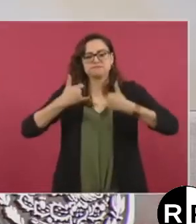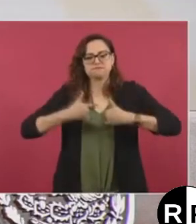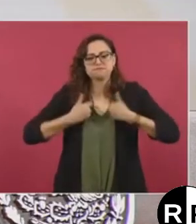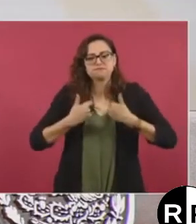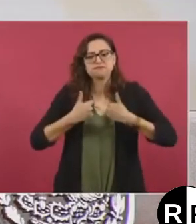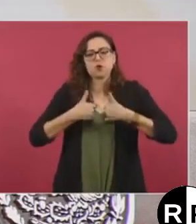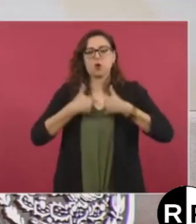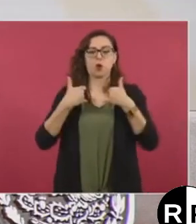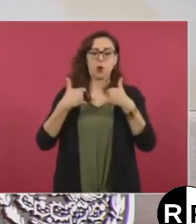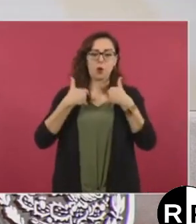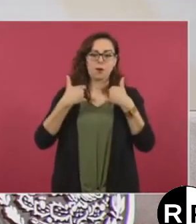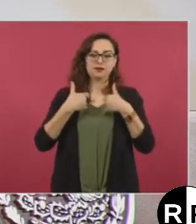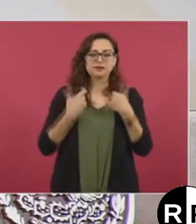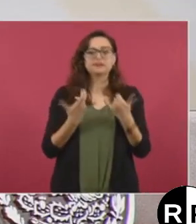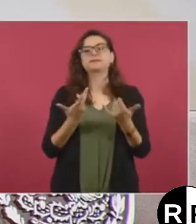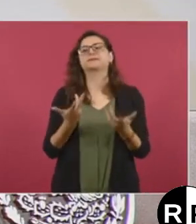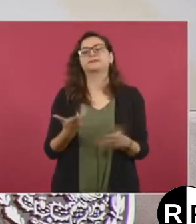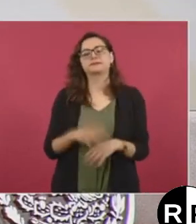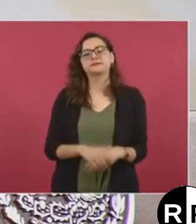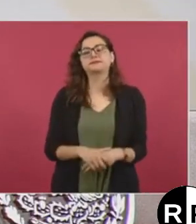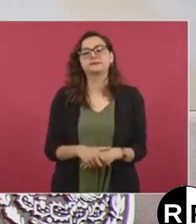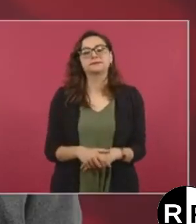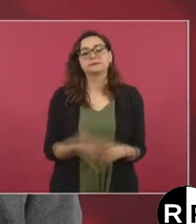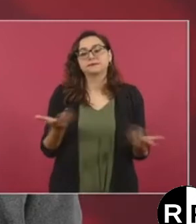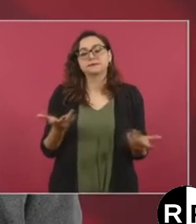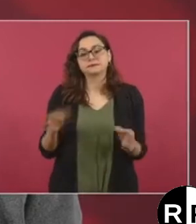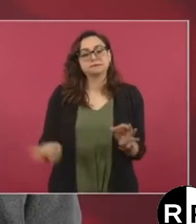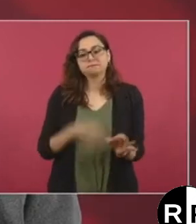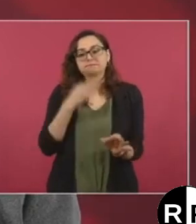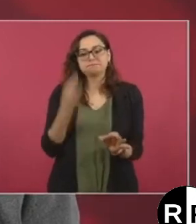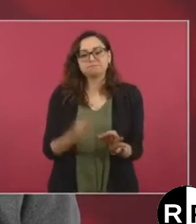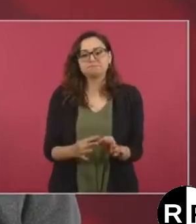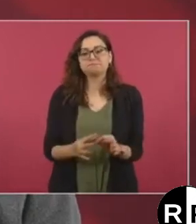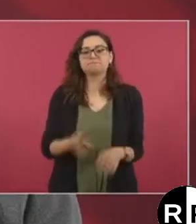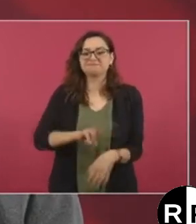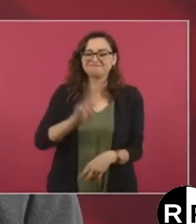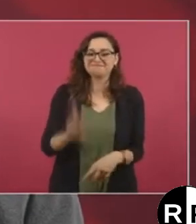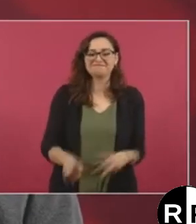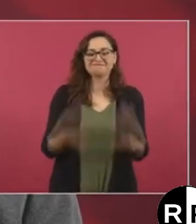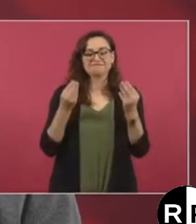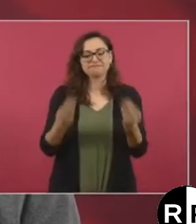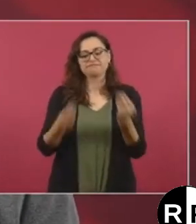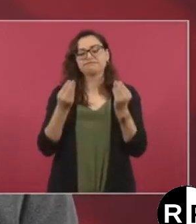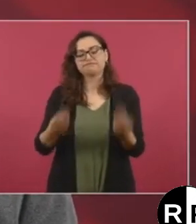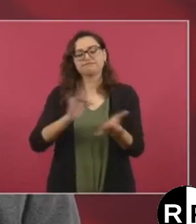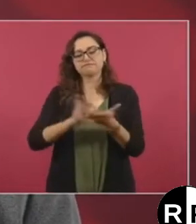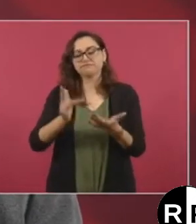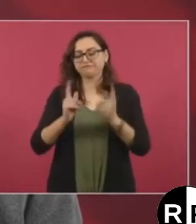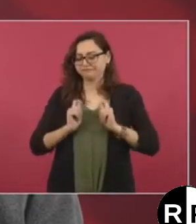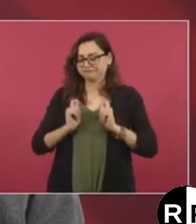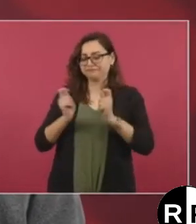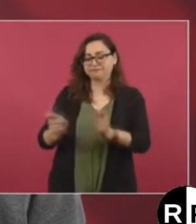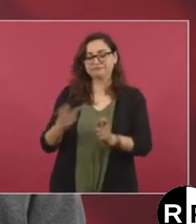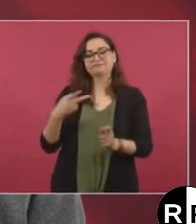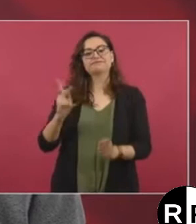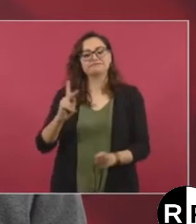nuestros jóvenes. Por ello, no me resta de más que decirles muchas, muchas gracias. Me voy muy, muy contenta. Hay muchas cosas